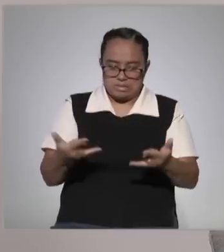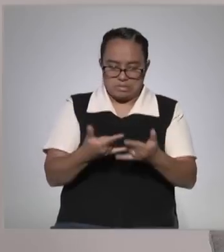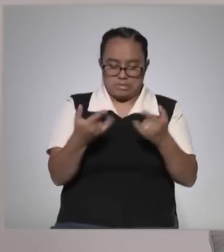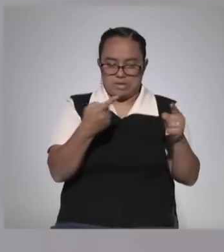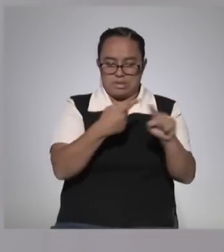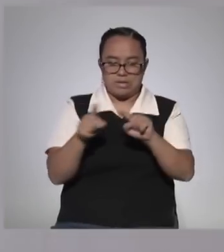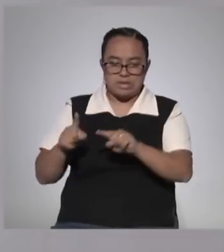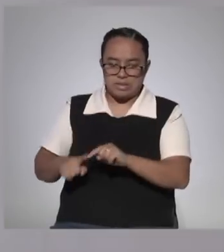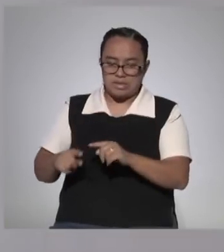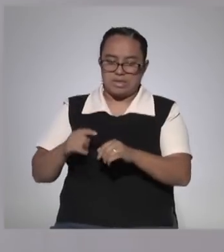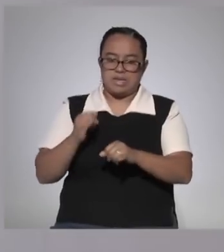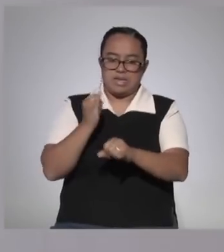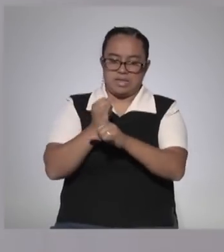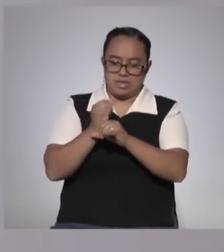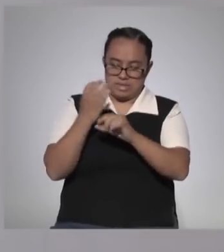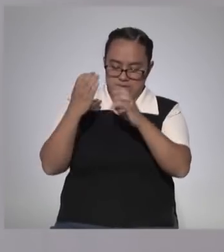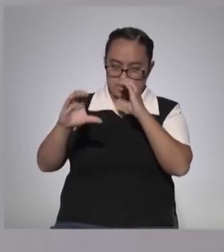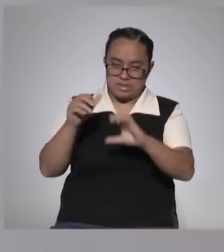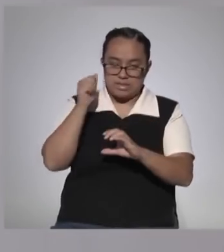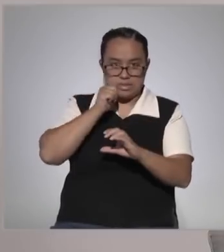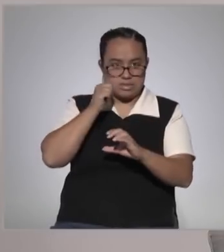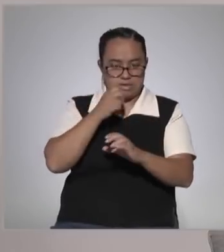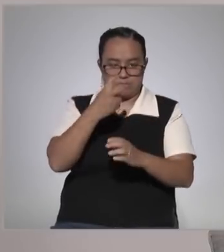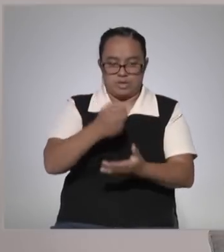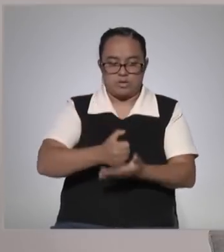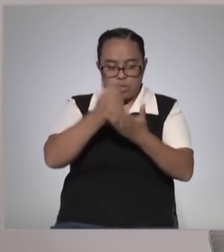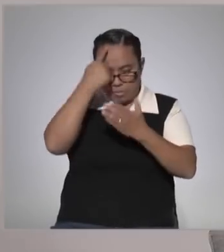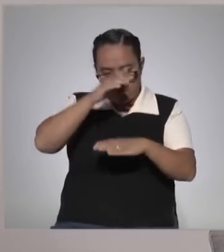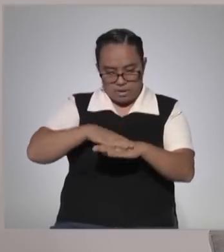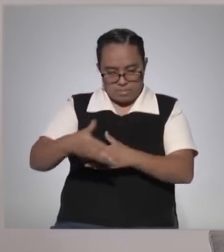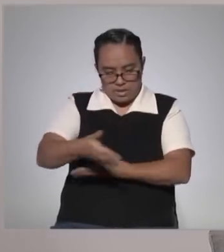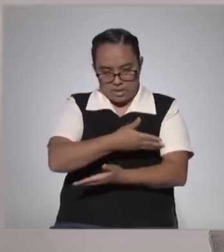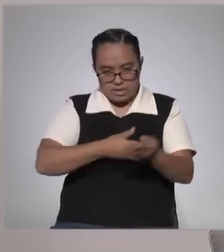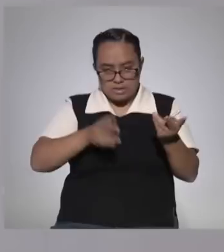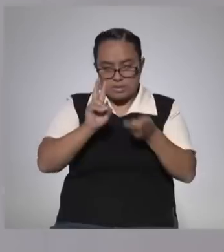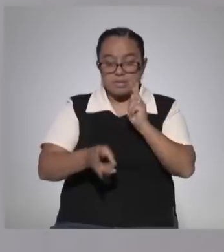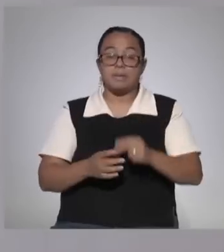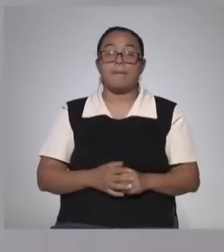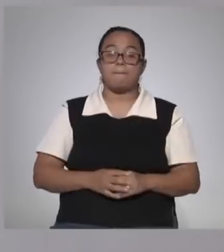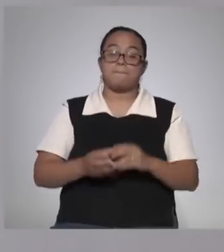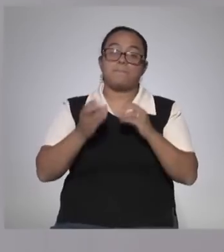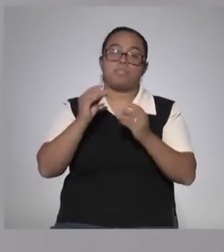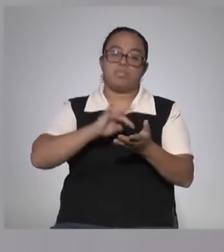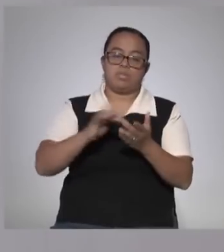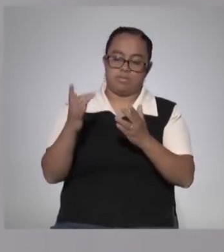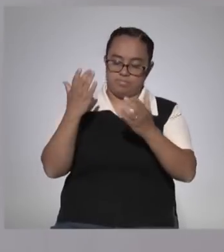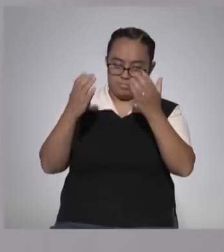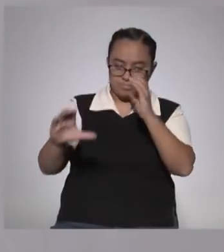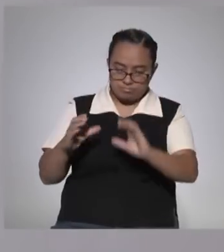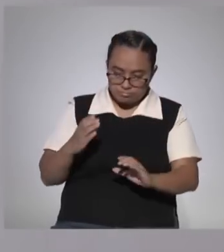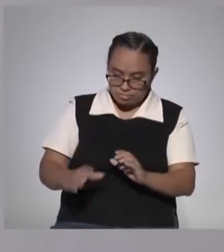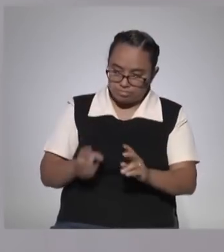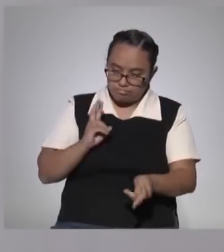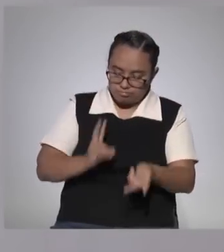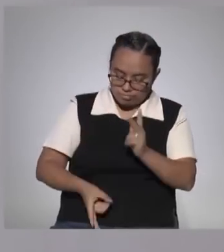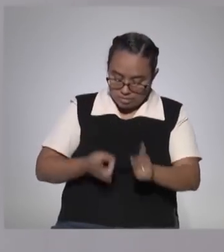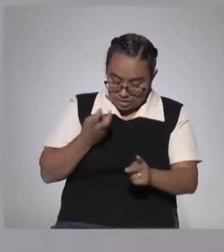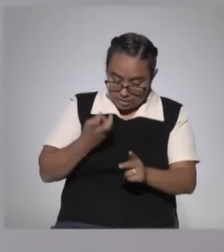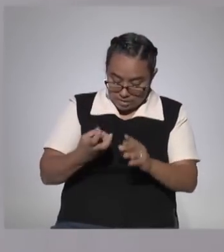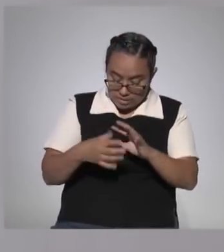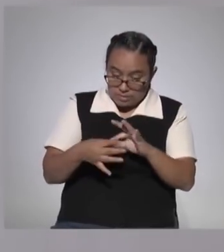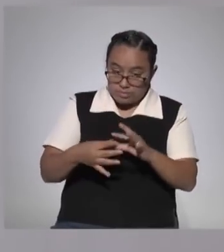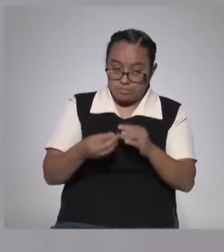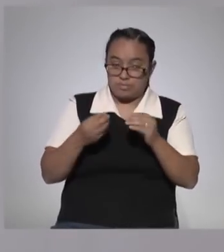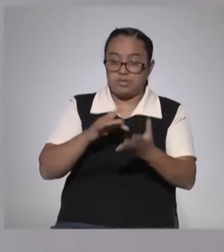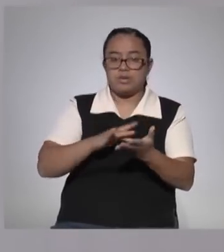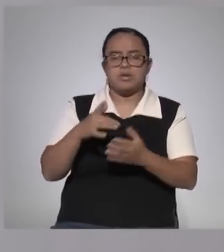vemos en las redes sociales pues aportan siempre mucho a la conversación, Javi. Gracias. Muchas gracias por escribirnos, por hacer la conversación y